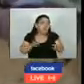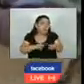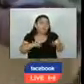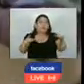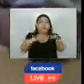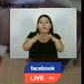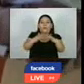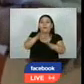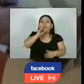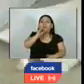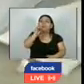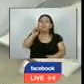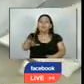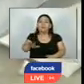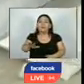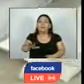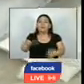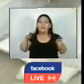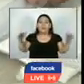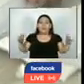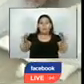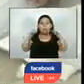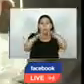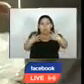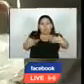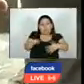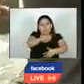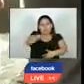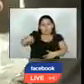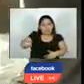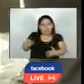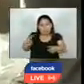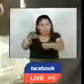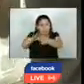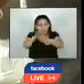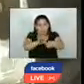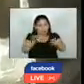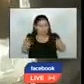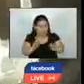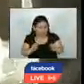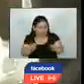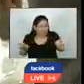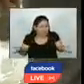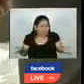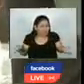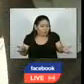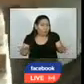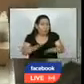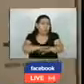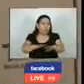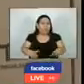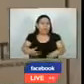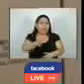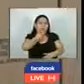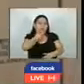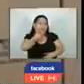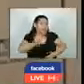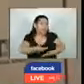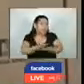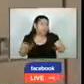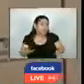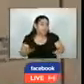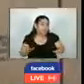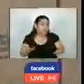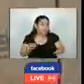nos mencionaba que se había dicho en la última sesión que han tenido que no hay ningún voto. Para aclarar esto y para finalizar precisamente a la población, si nos